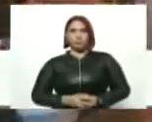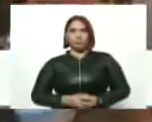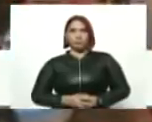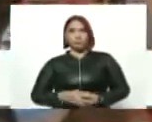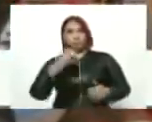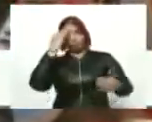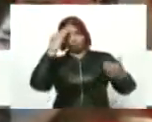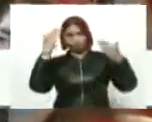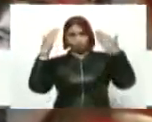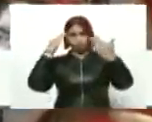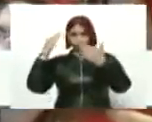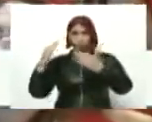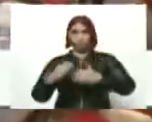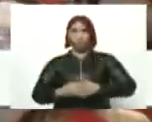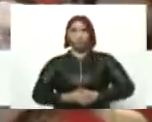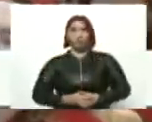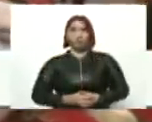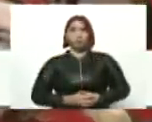Saludamos.